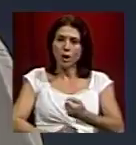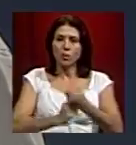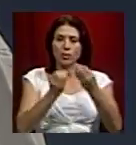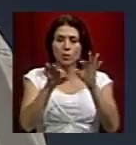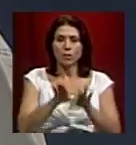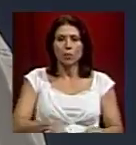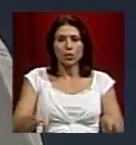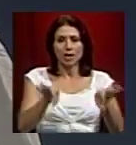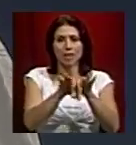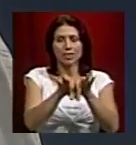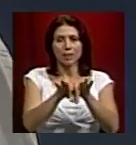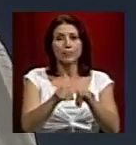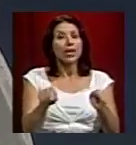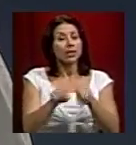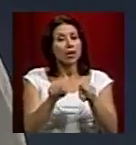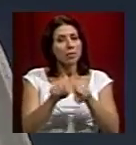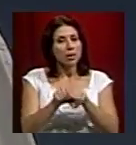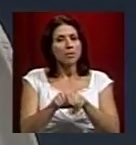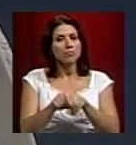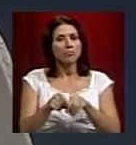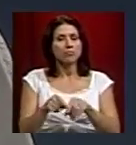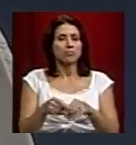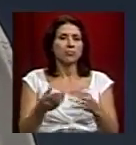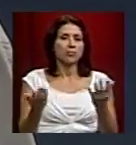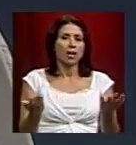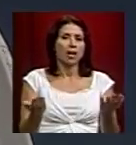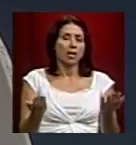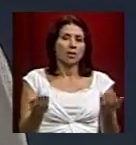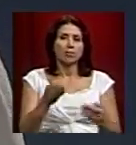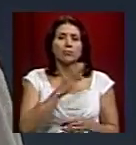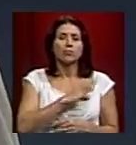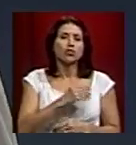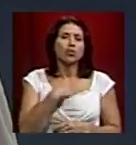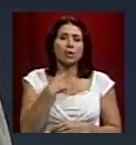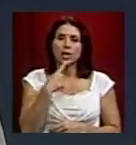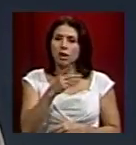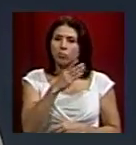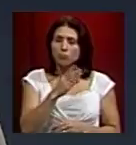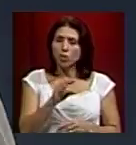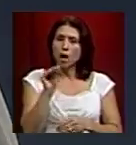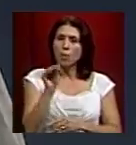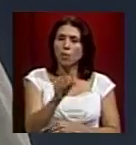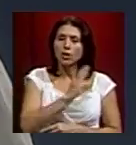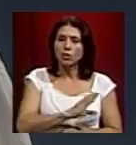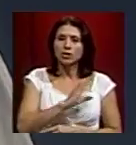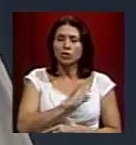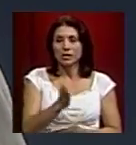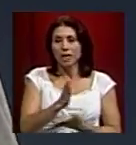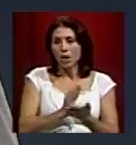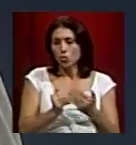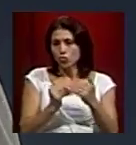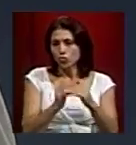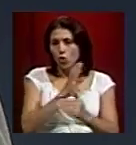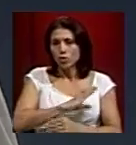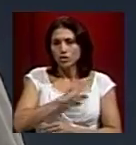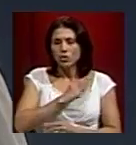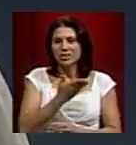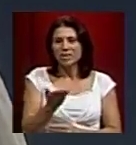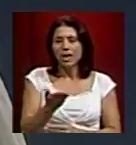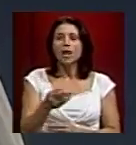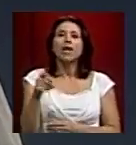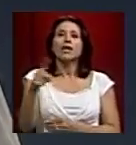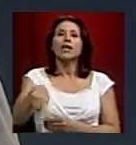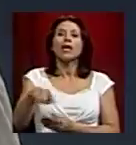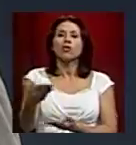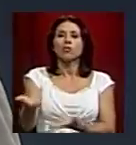importante. También luego de eso pues lo que dije, bueno, condiciones voy a poner, y algunas de las condiciones que puse es que me den esos cursos, pues